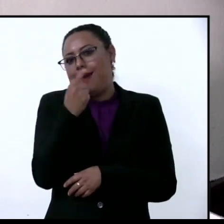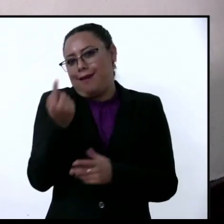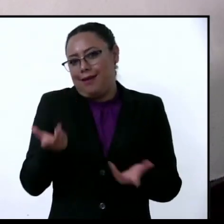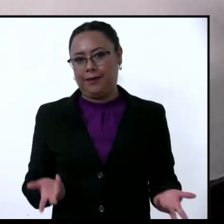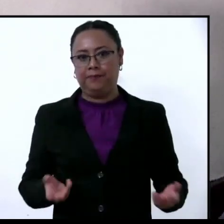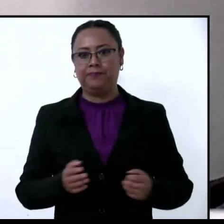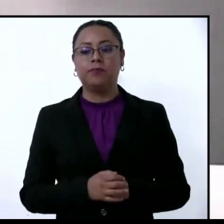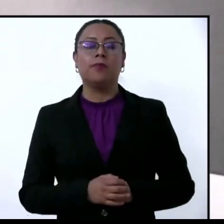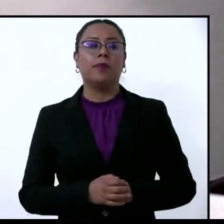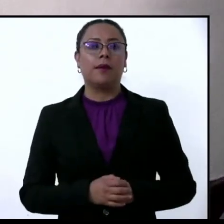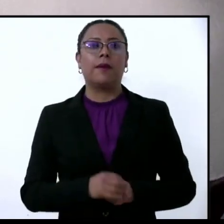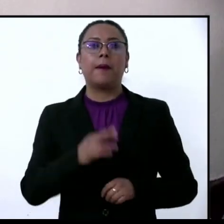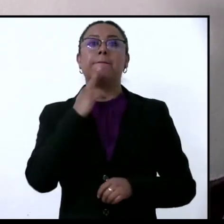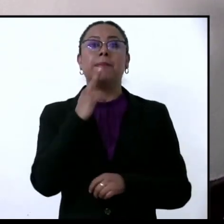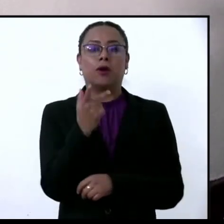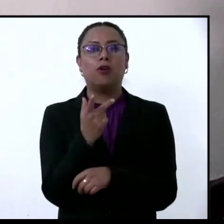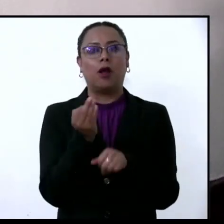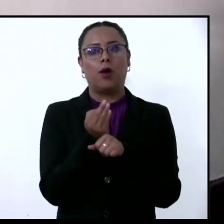reconocer